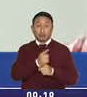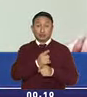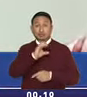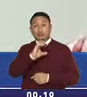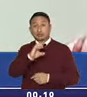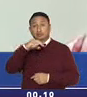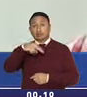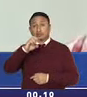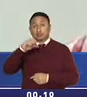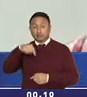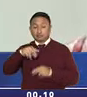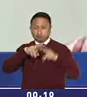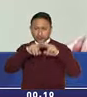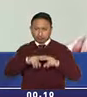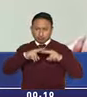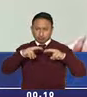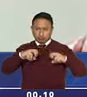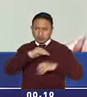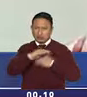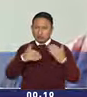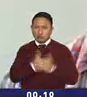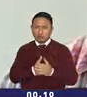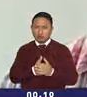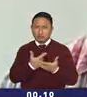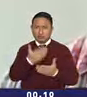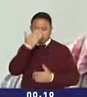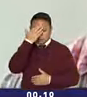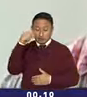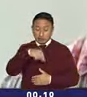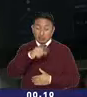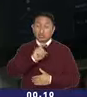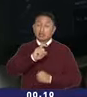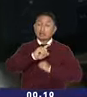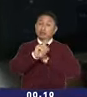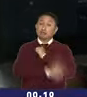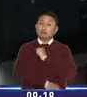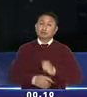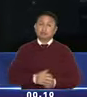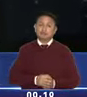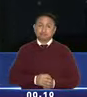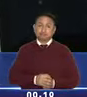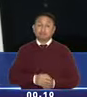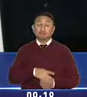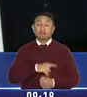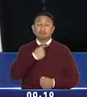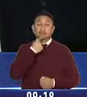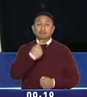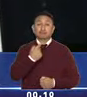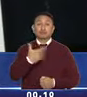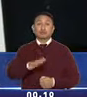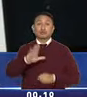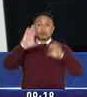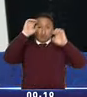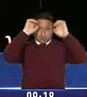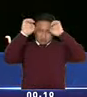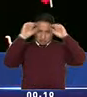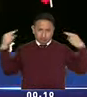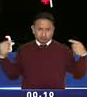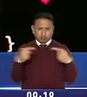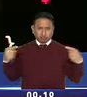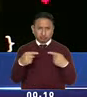Nacional Electoral deberá investigar a fondo y establecer una serie de sanciones. Además, aseguran, las estrategias de